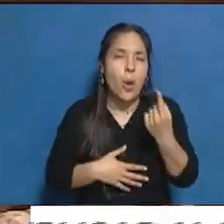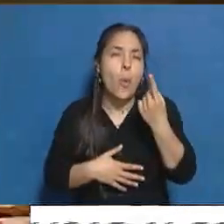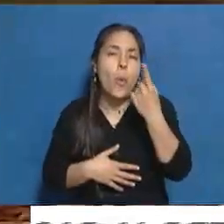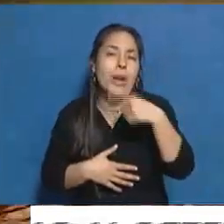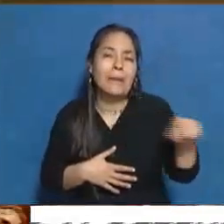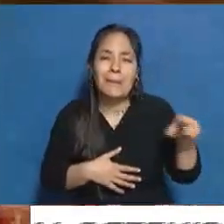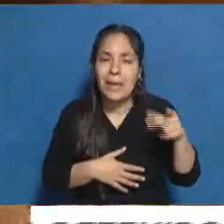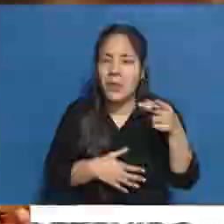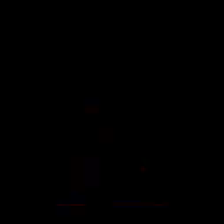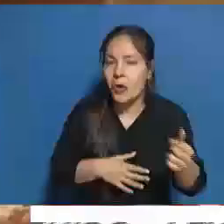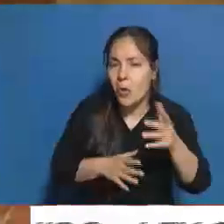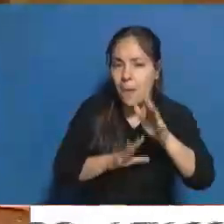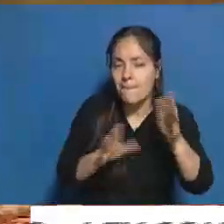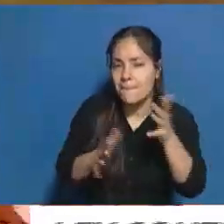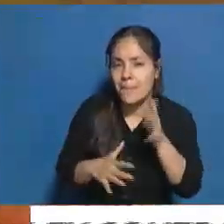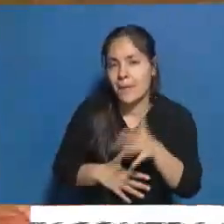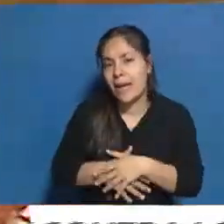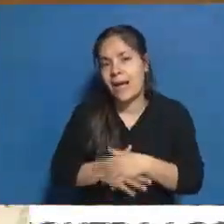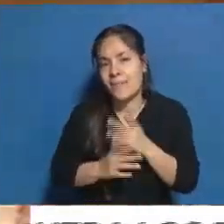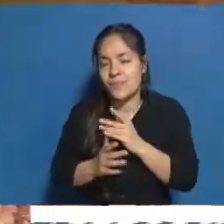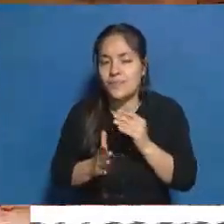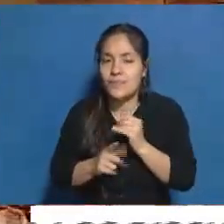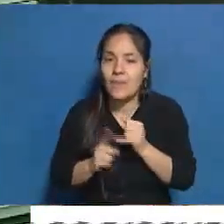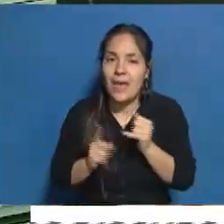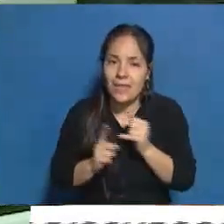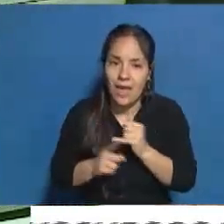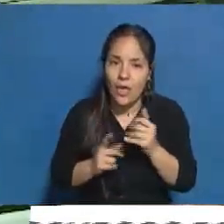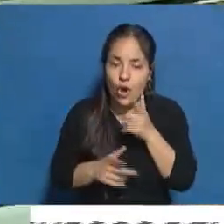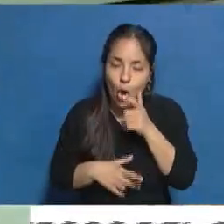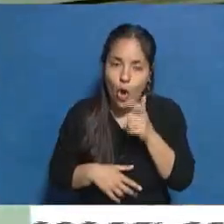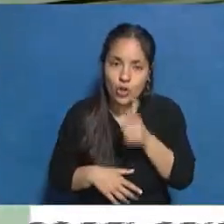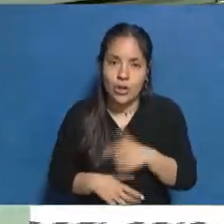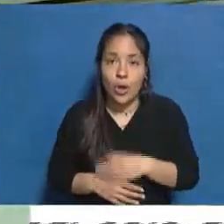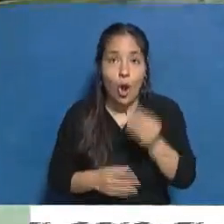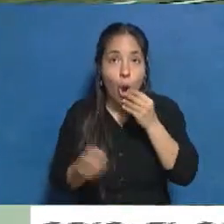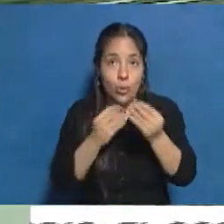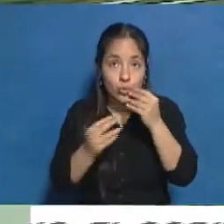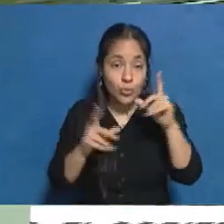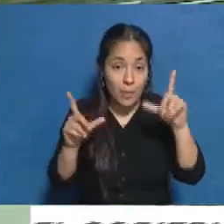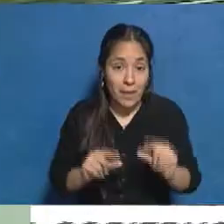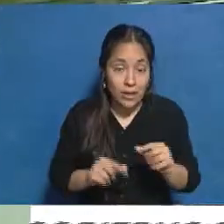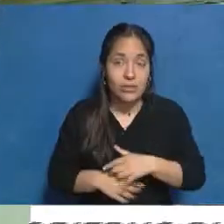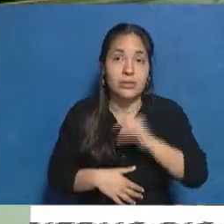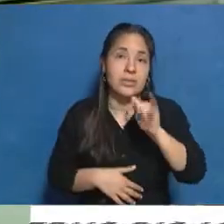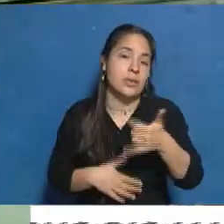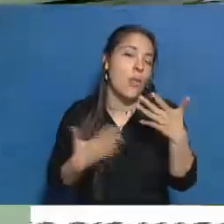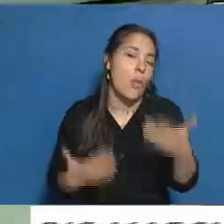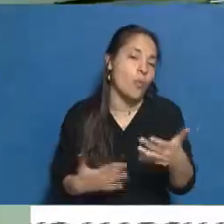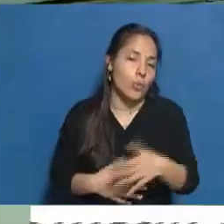kilito y medio se mide el bolsillo bueno por supuesto